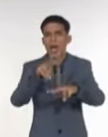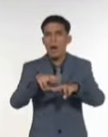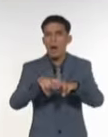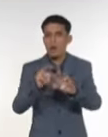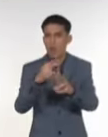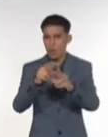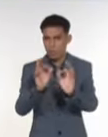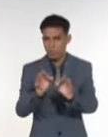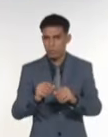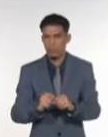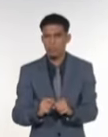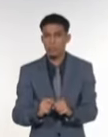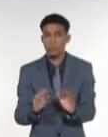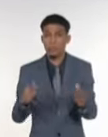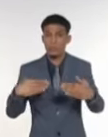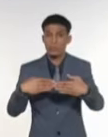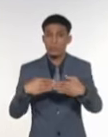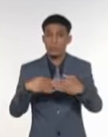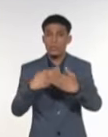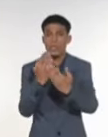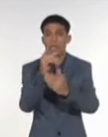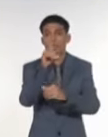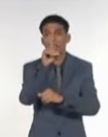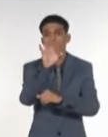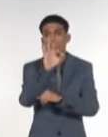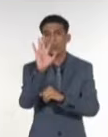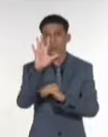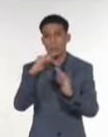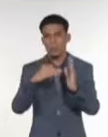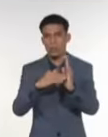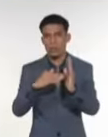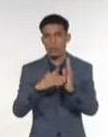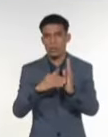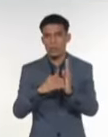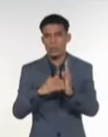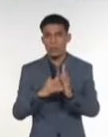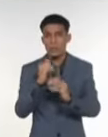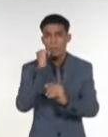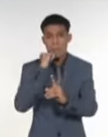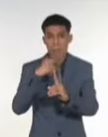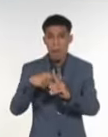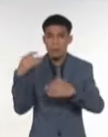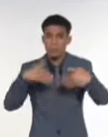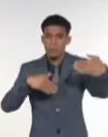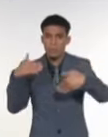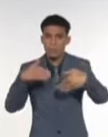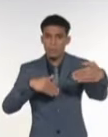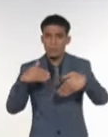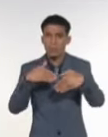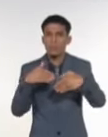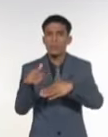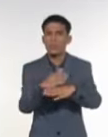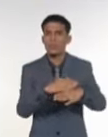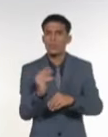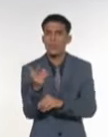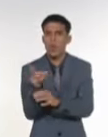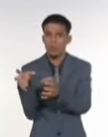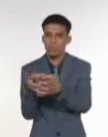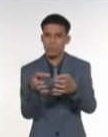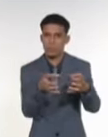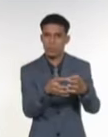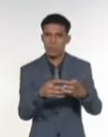que la clausura tendrá lugar el 18 a las 5 de la tarde y contará igualmente con las actuaciones de estas dos